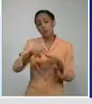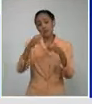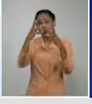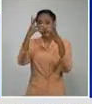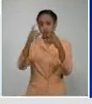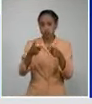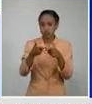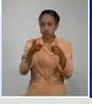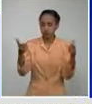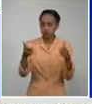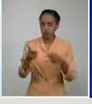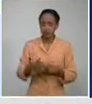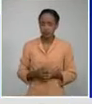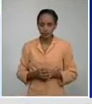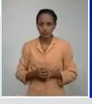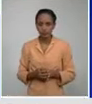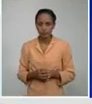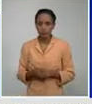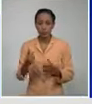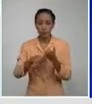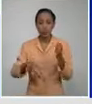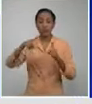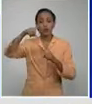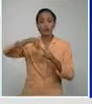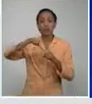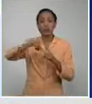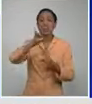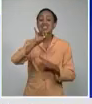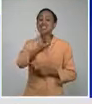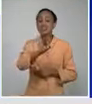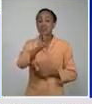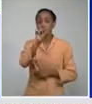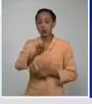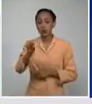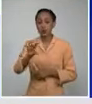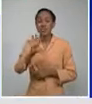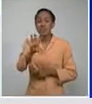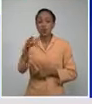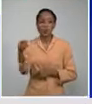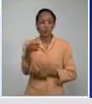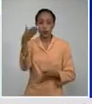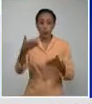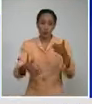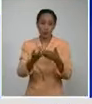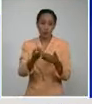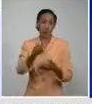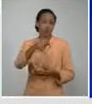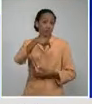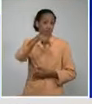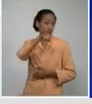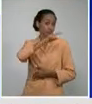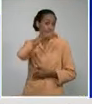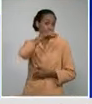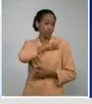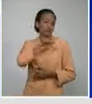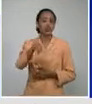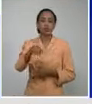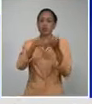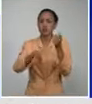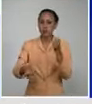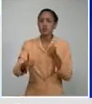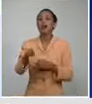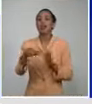incremento. Las Tunas con 7 casos, 5 menos que la jornada anterior, provincia que ha demostrado que se